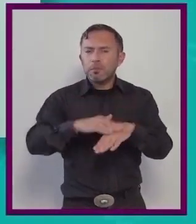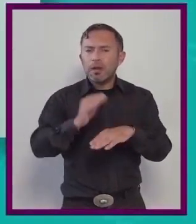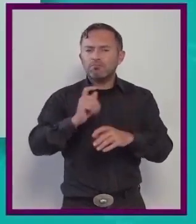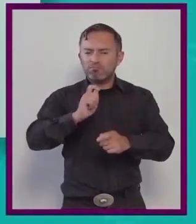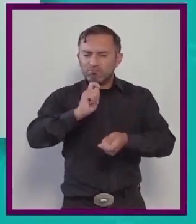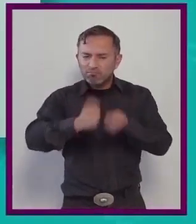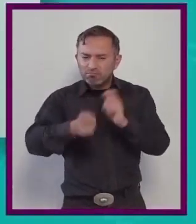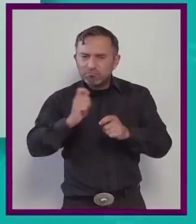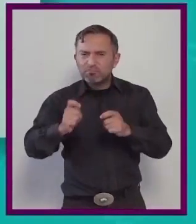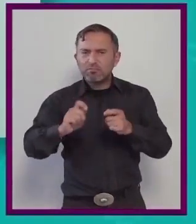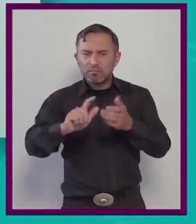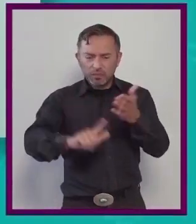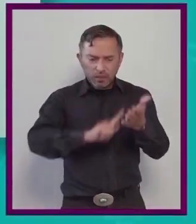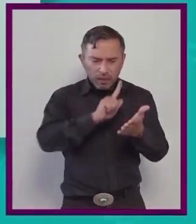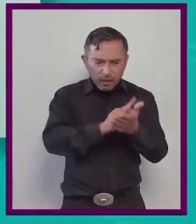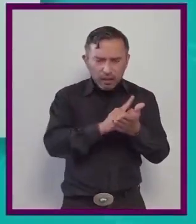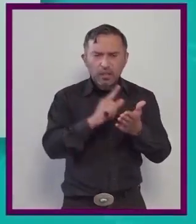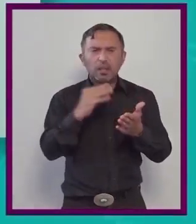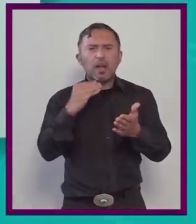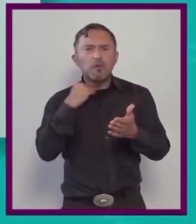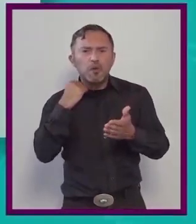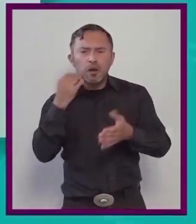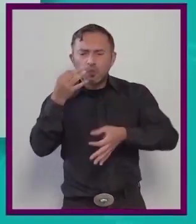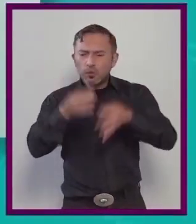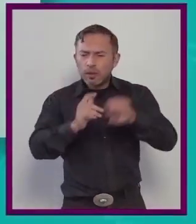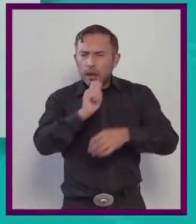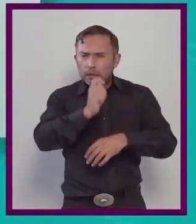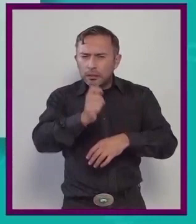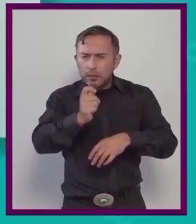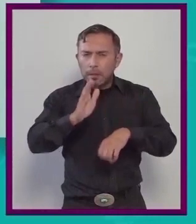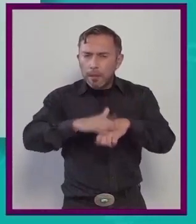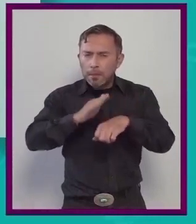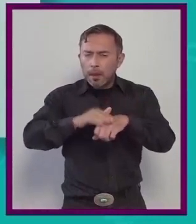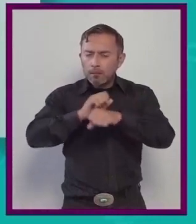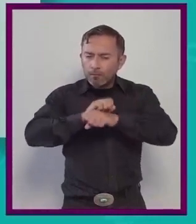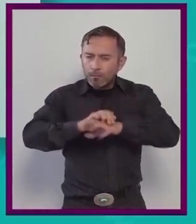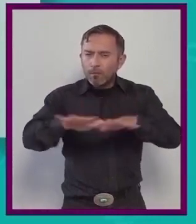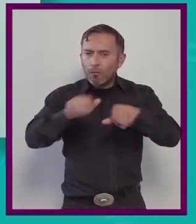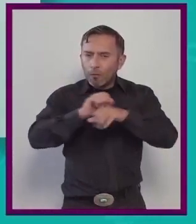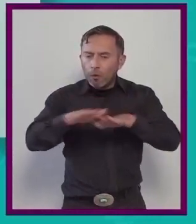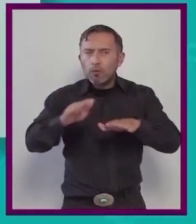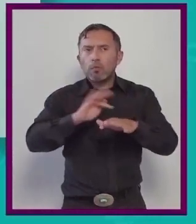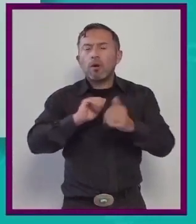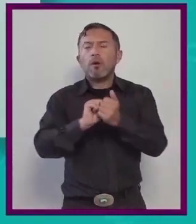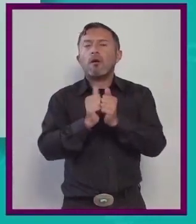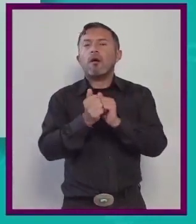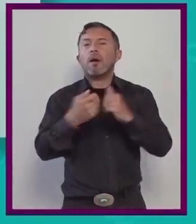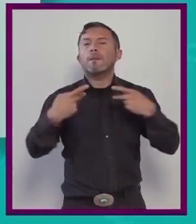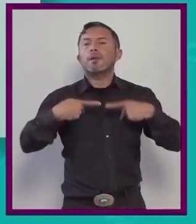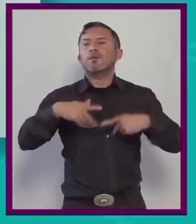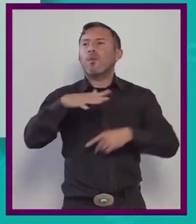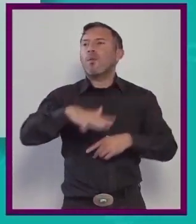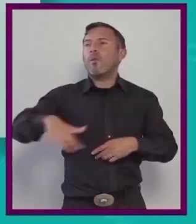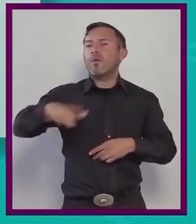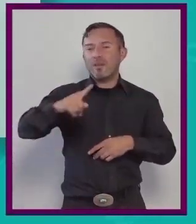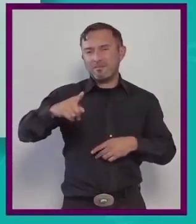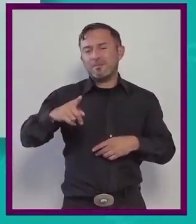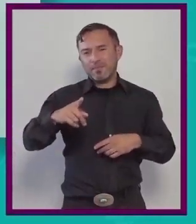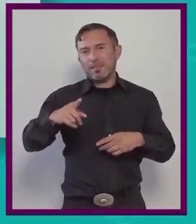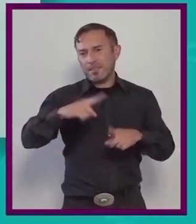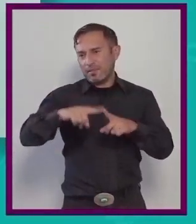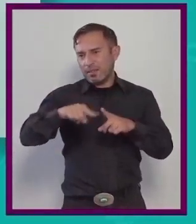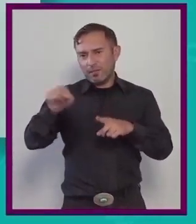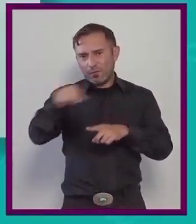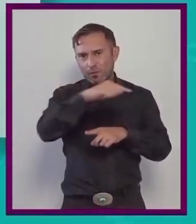esa educación legal y jurídica para llegar a mejorar la información y la